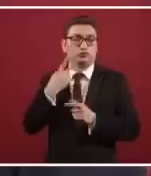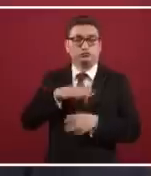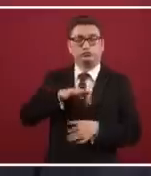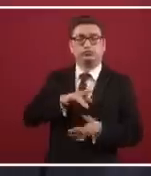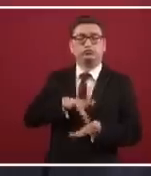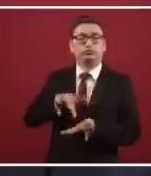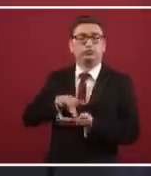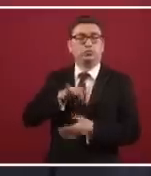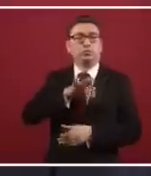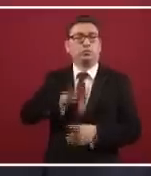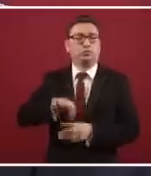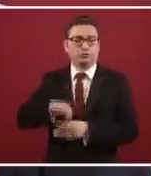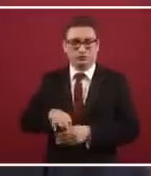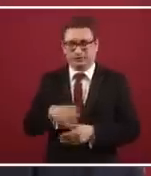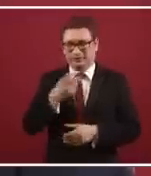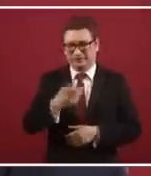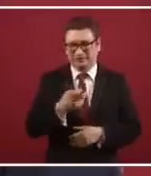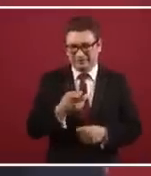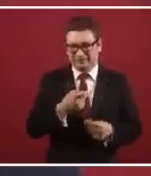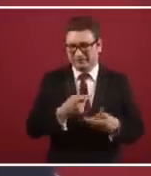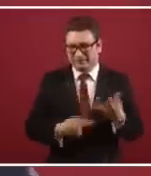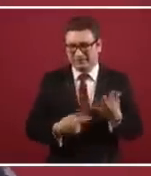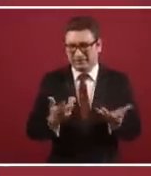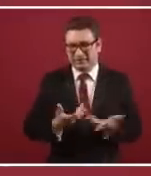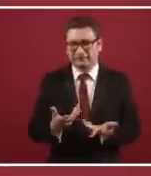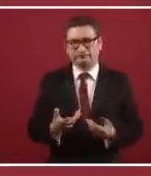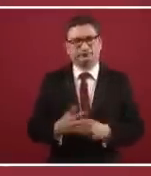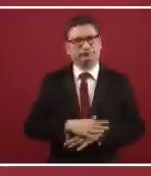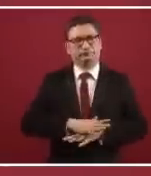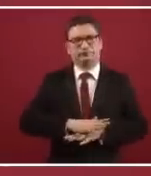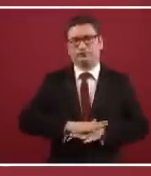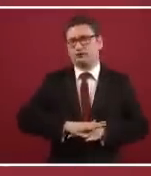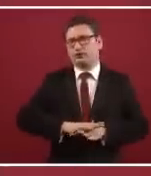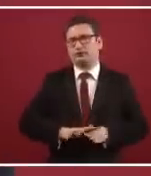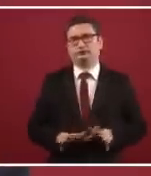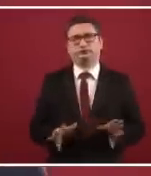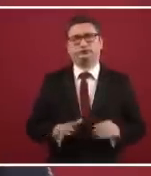partido. Eso se va